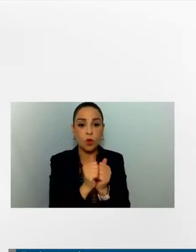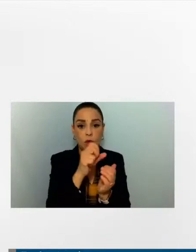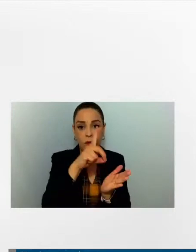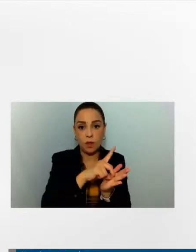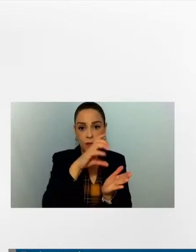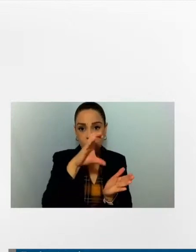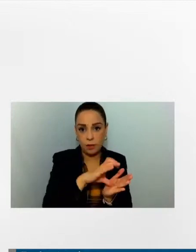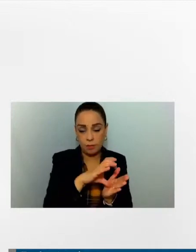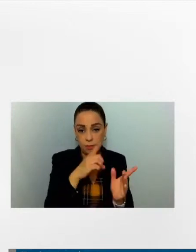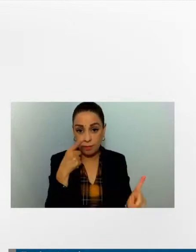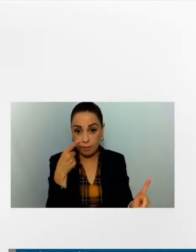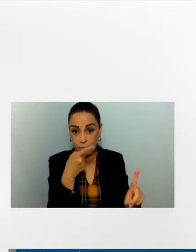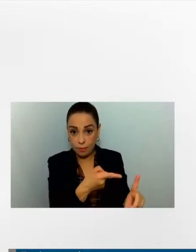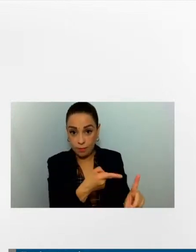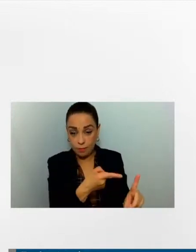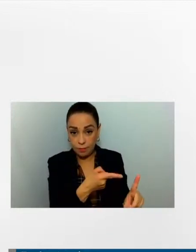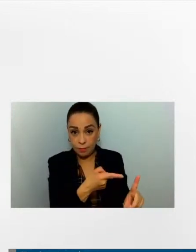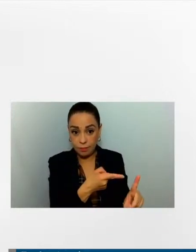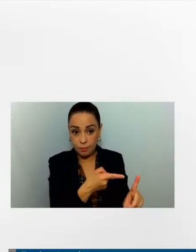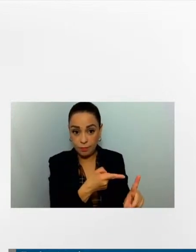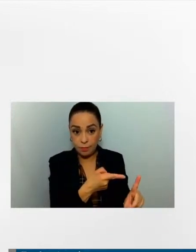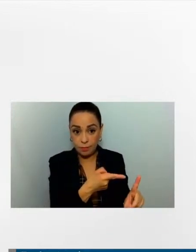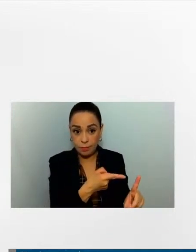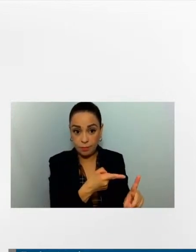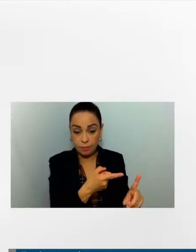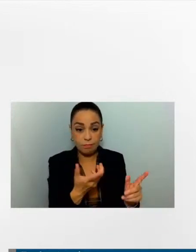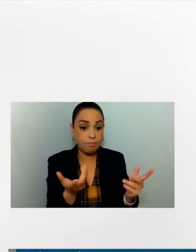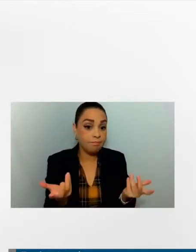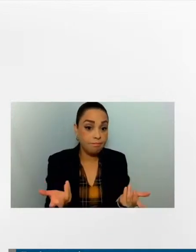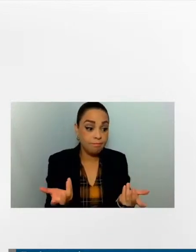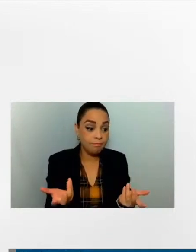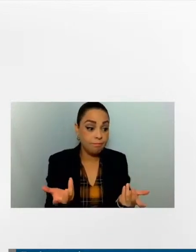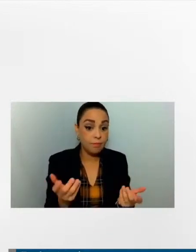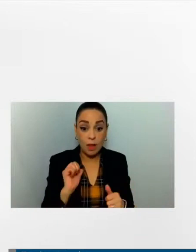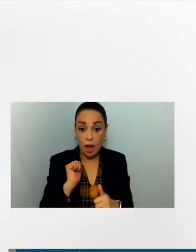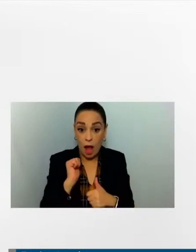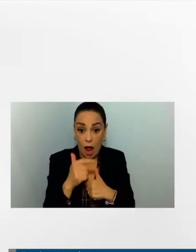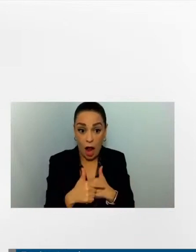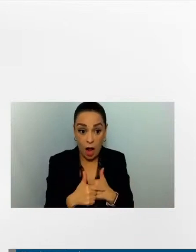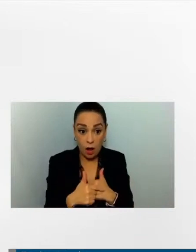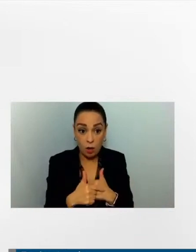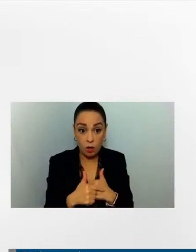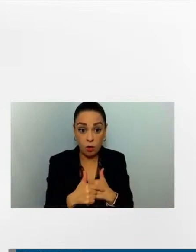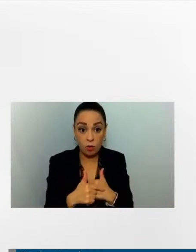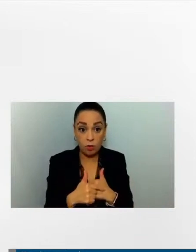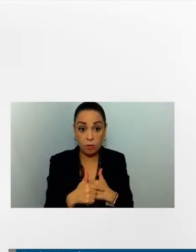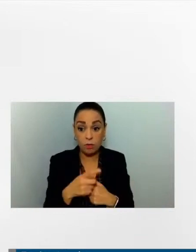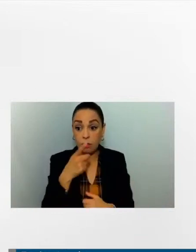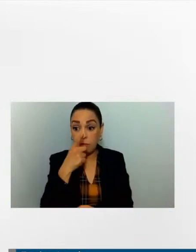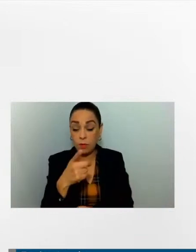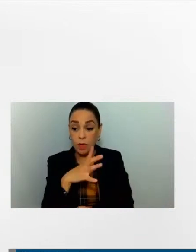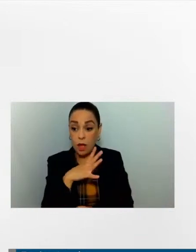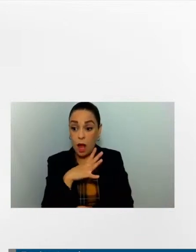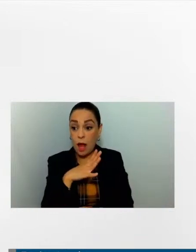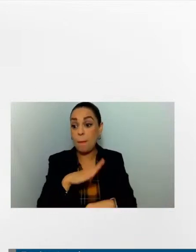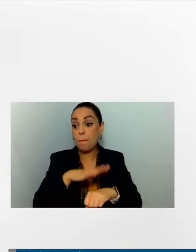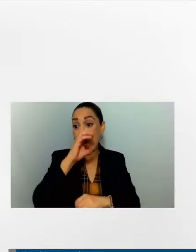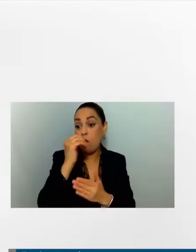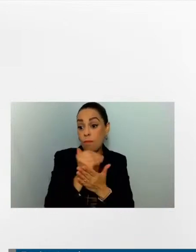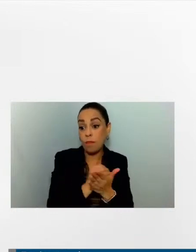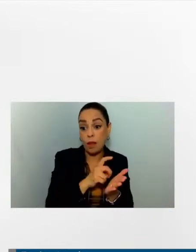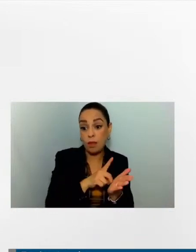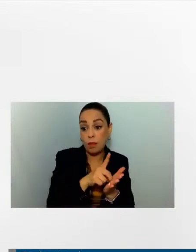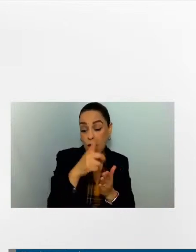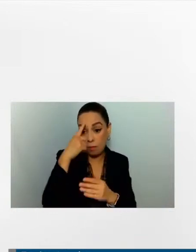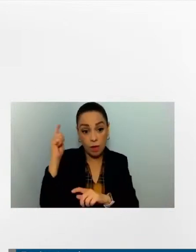de discapacidad, no hay ningún criterio que nos diga que tendrían más o menos derecho a alimentos, sino, o